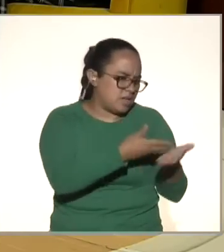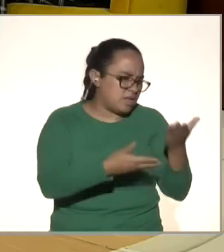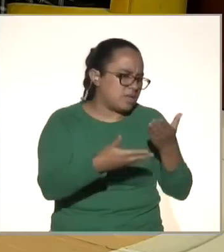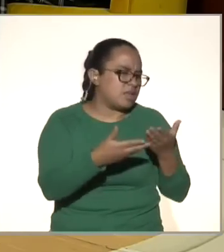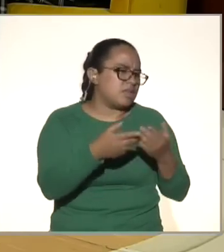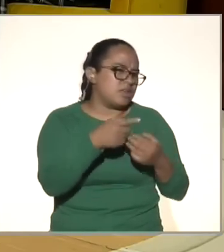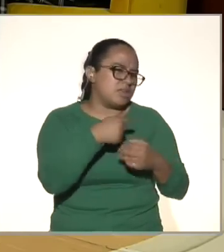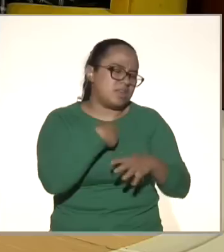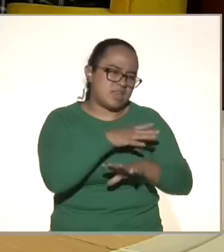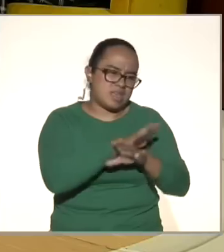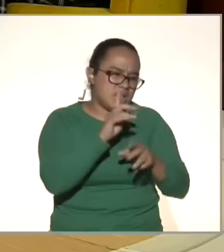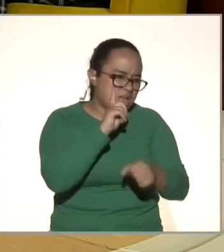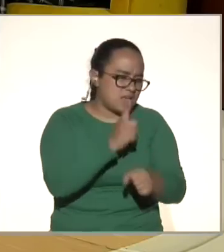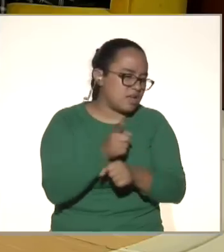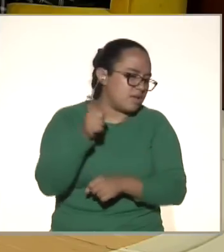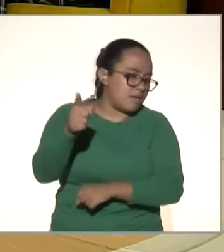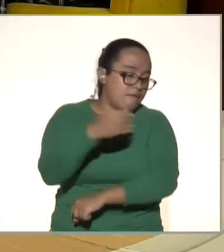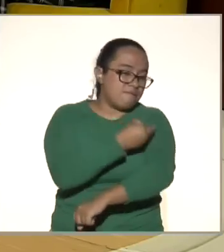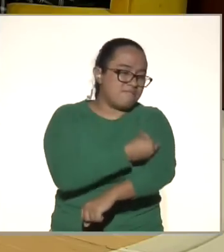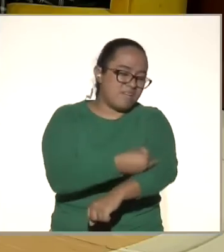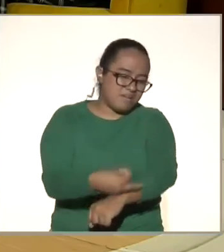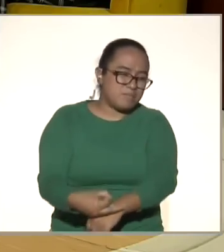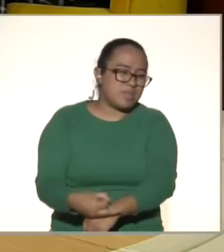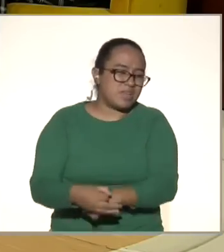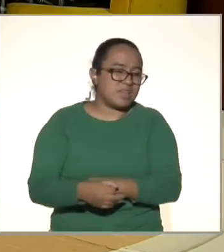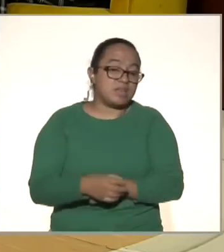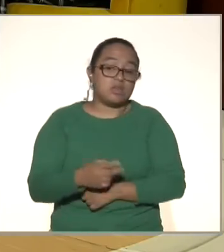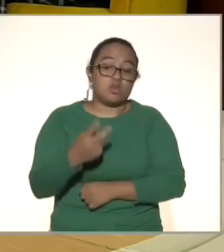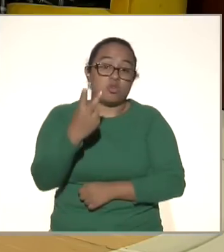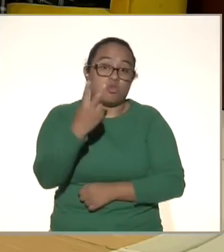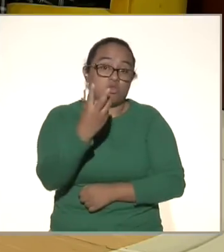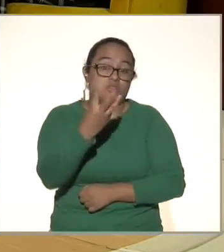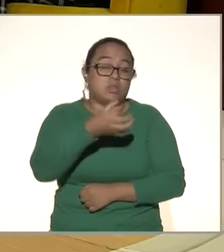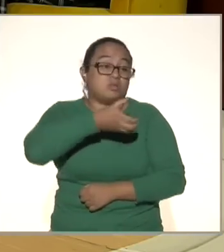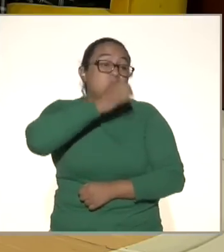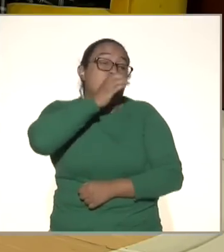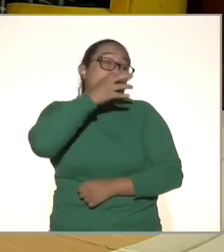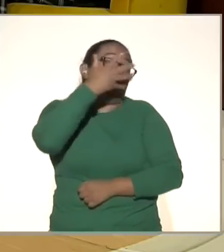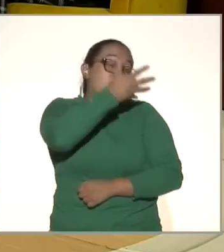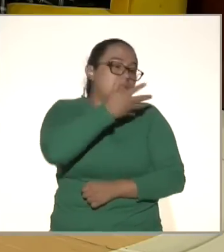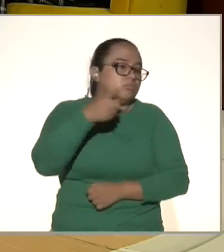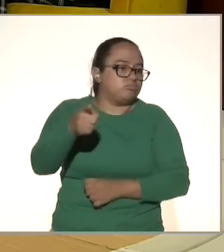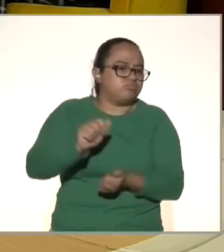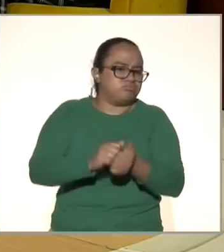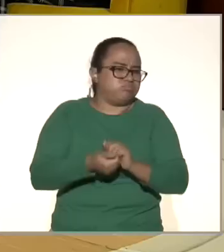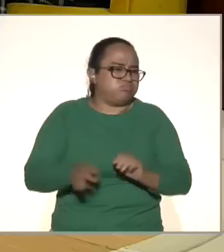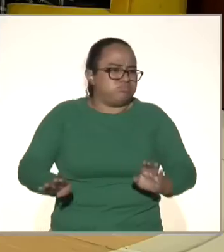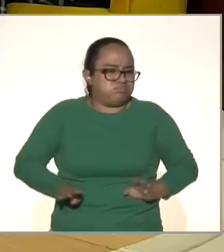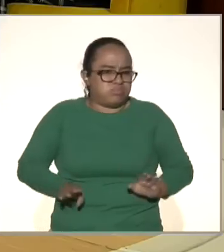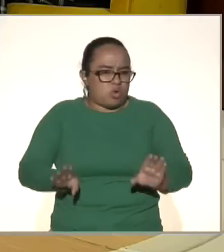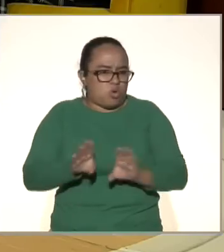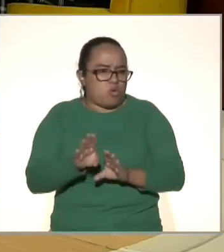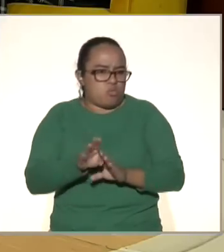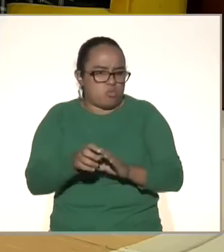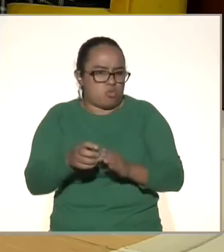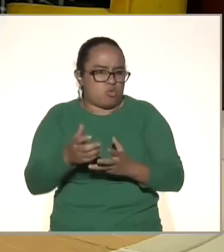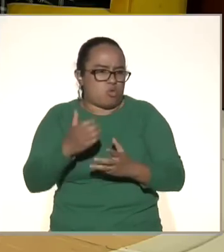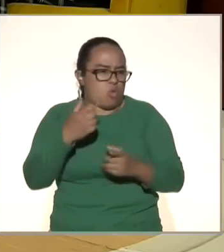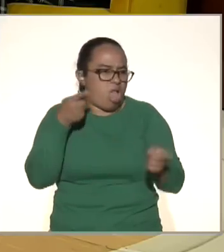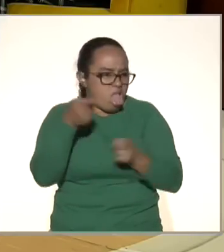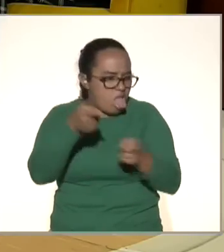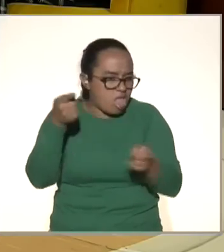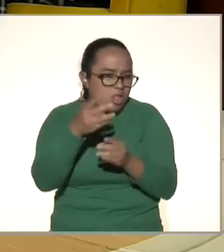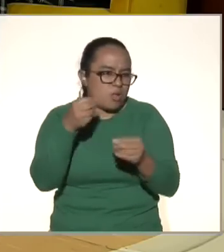tenemos identificado que hay un familiar que con un par de copas comienza a tener ciertas actitudes, puede ser violento,